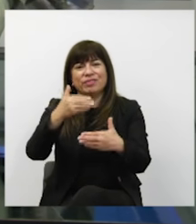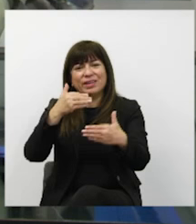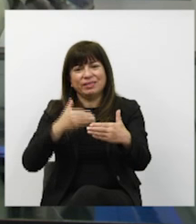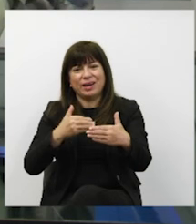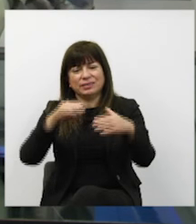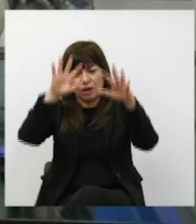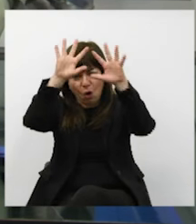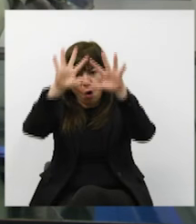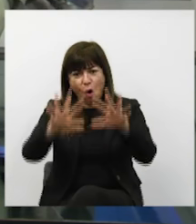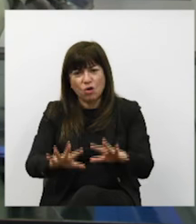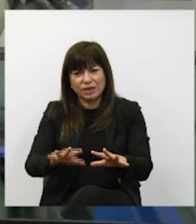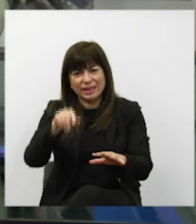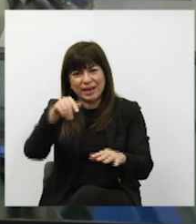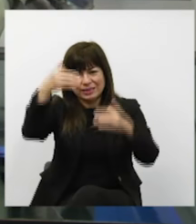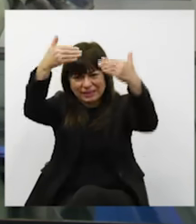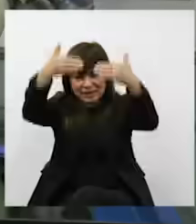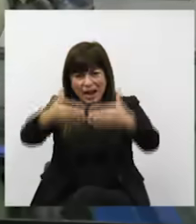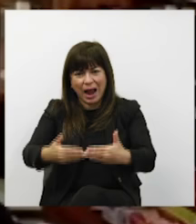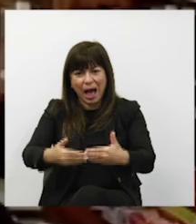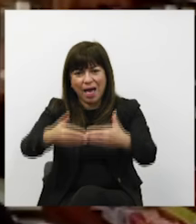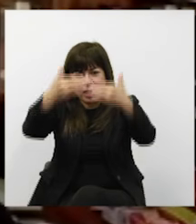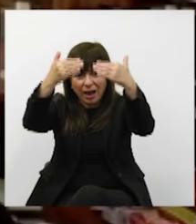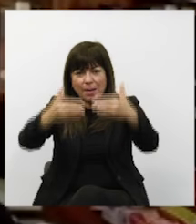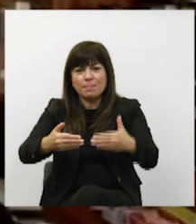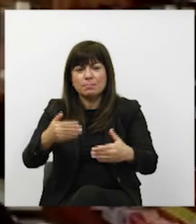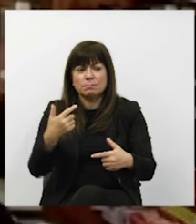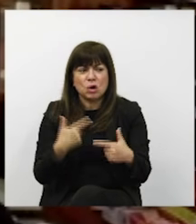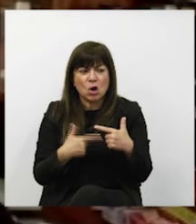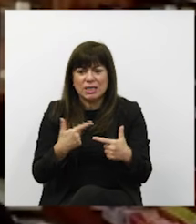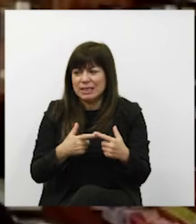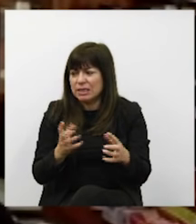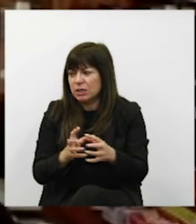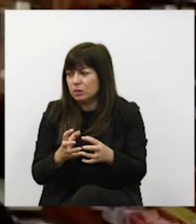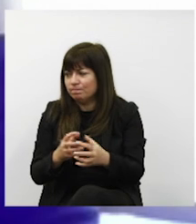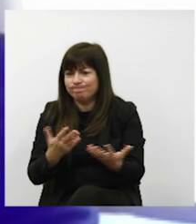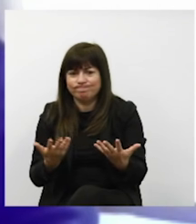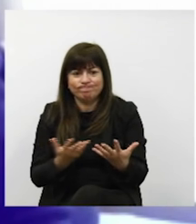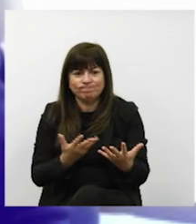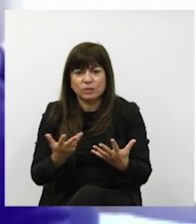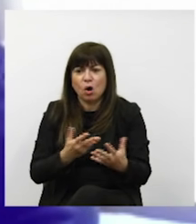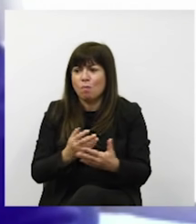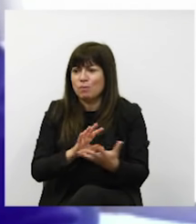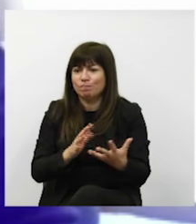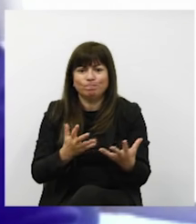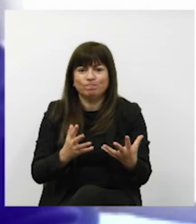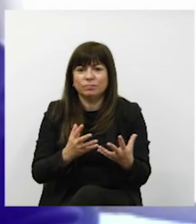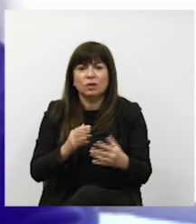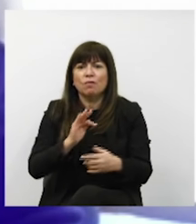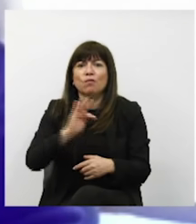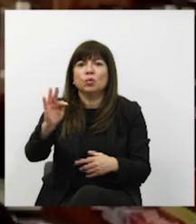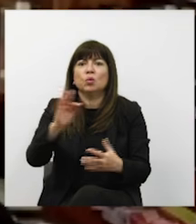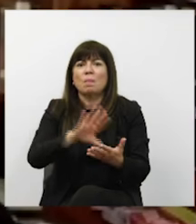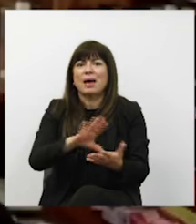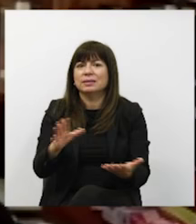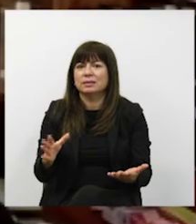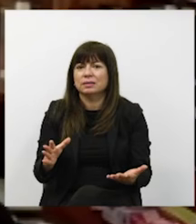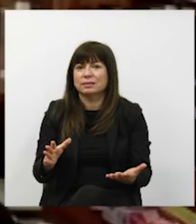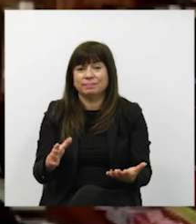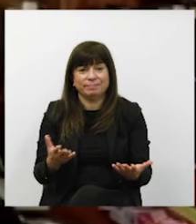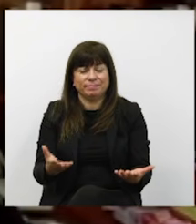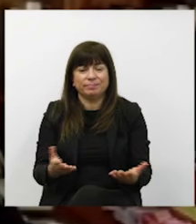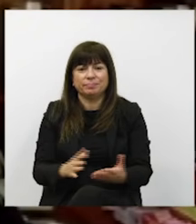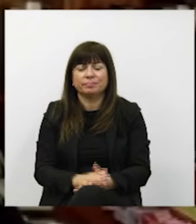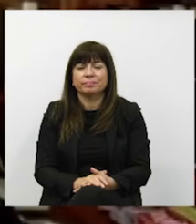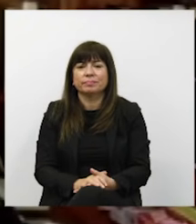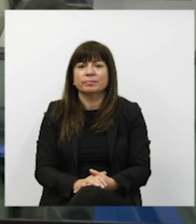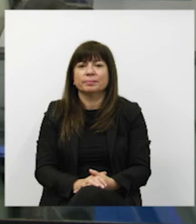cortinas cerradas, están los políticos decidiendo en forma ecuánime y brillante el futuro del país. Pues eso yo no sé. Ahora,